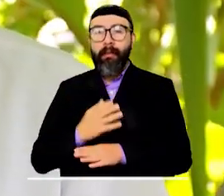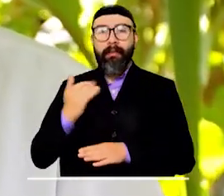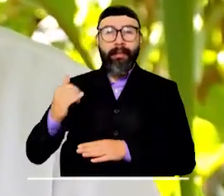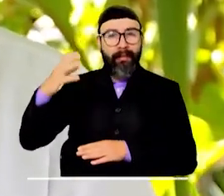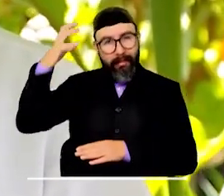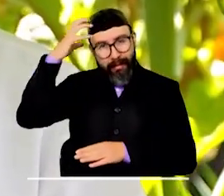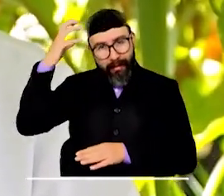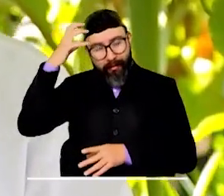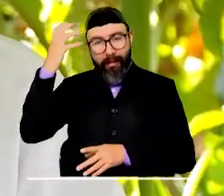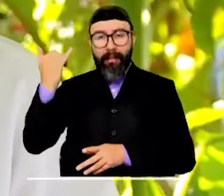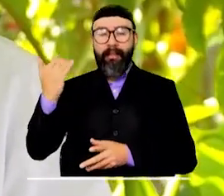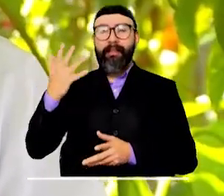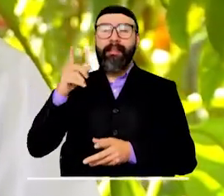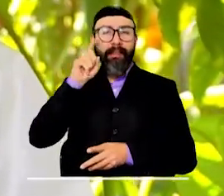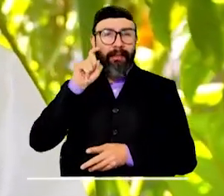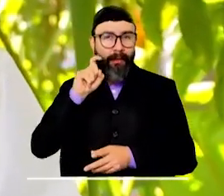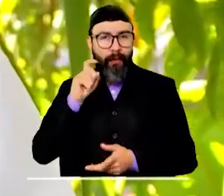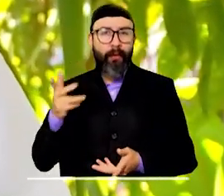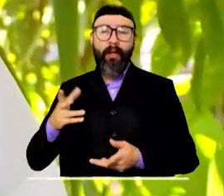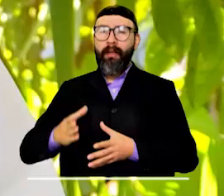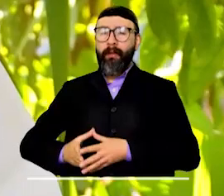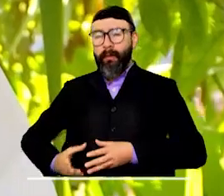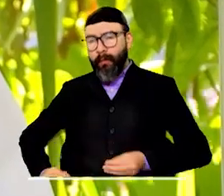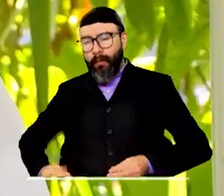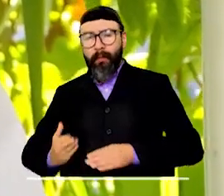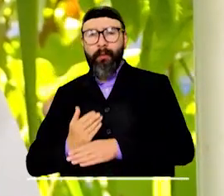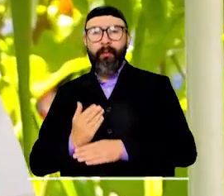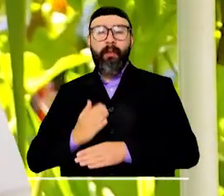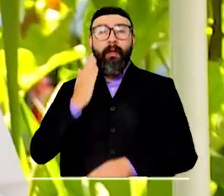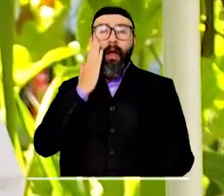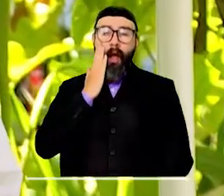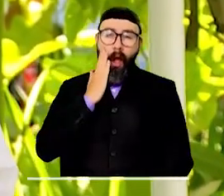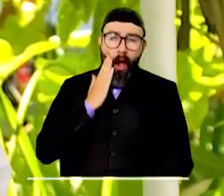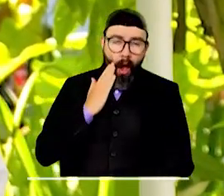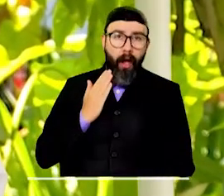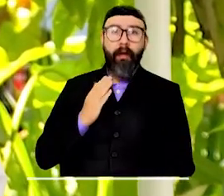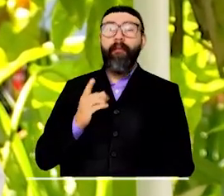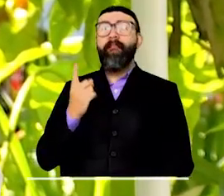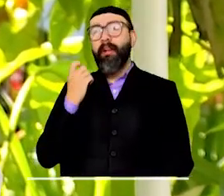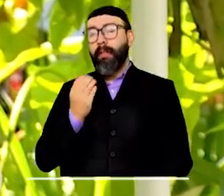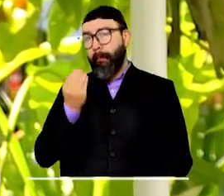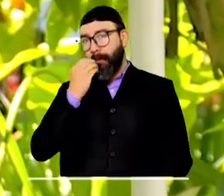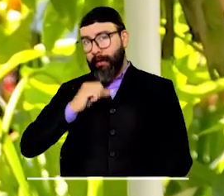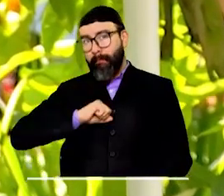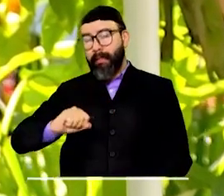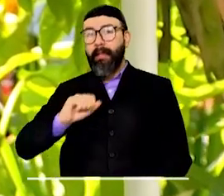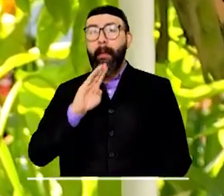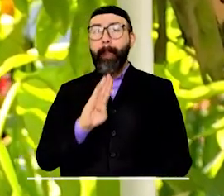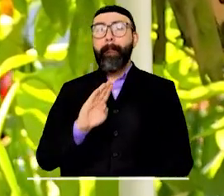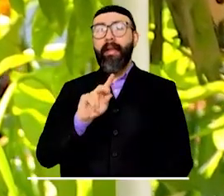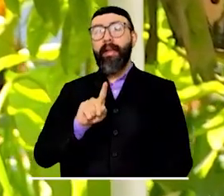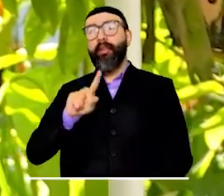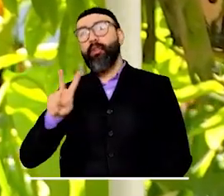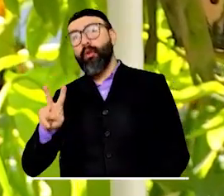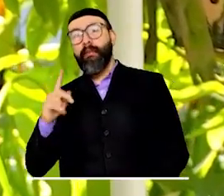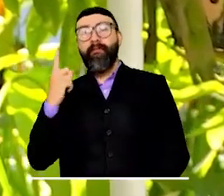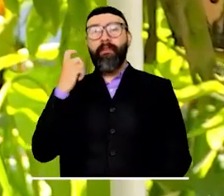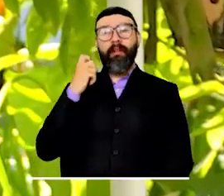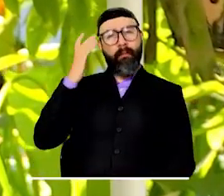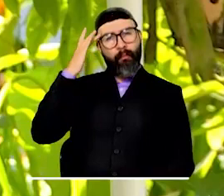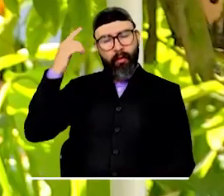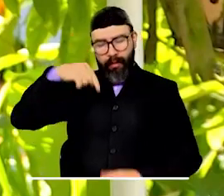hepáticos, de anemia, de problemas con la vitamina B12, porque le estamos cambiando el pH,